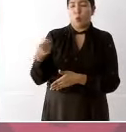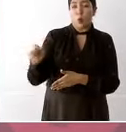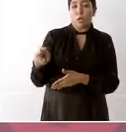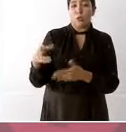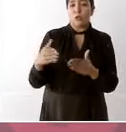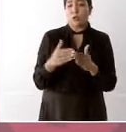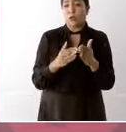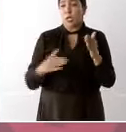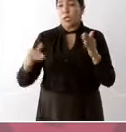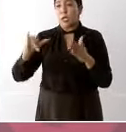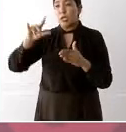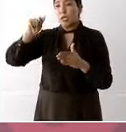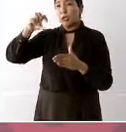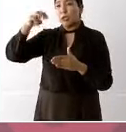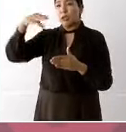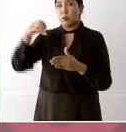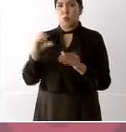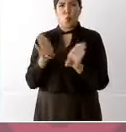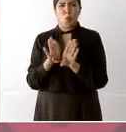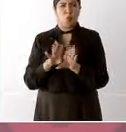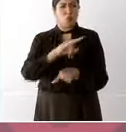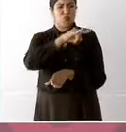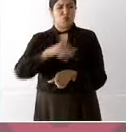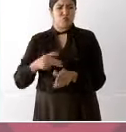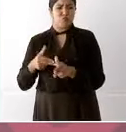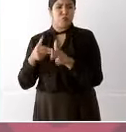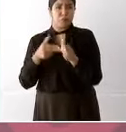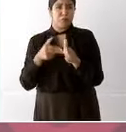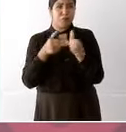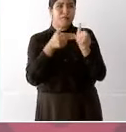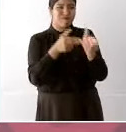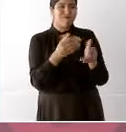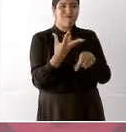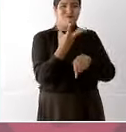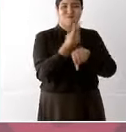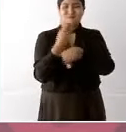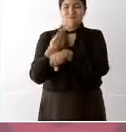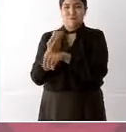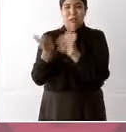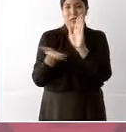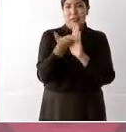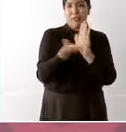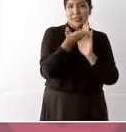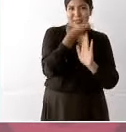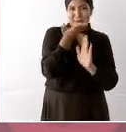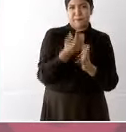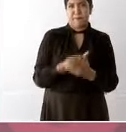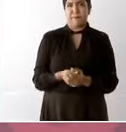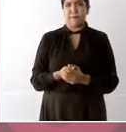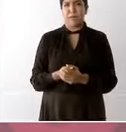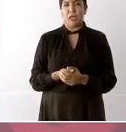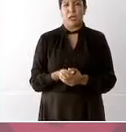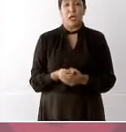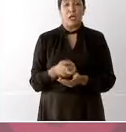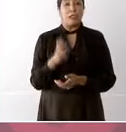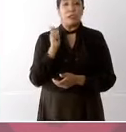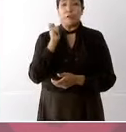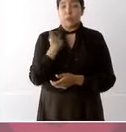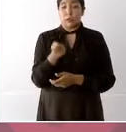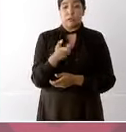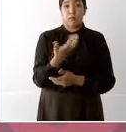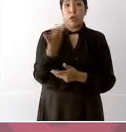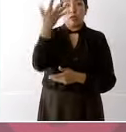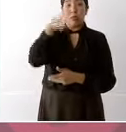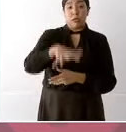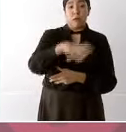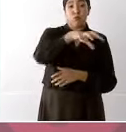que iniciará operaciones este año. El otro es la estrategia para el establecimiento de 10 parques industriales